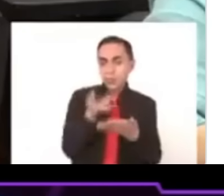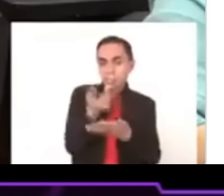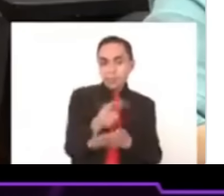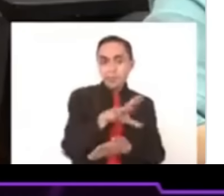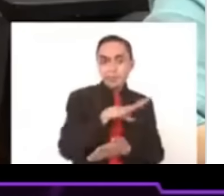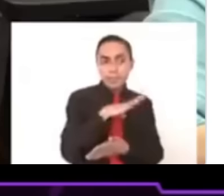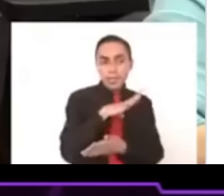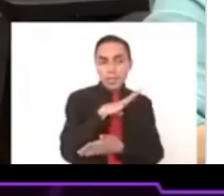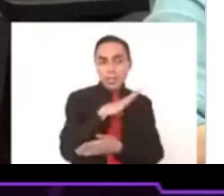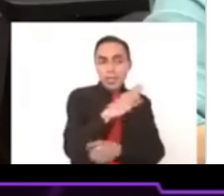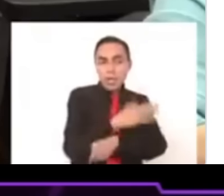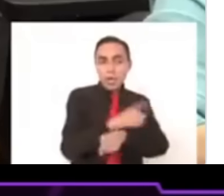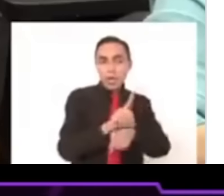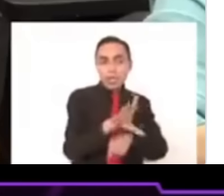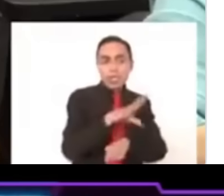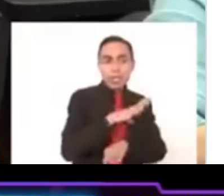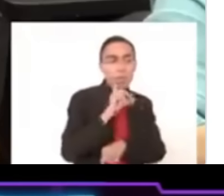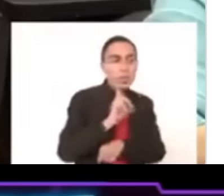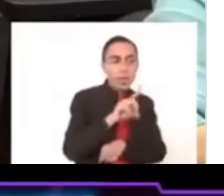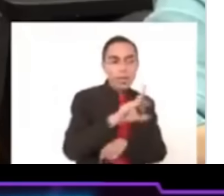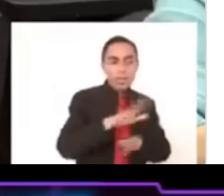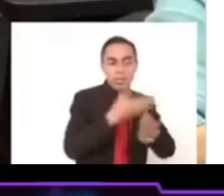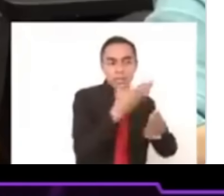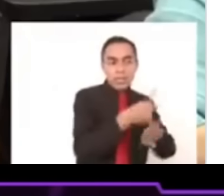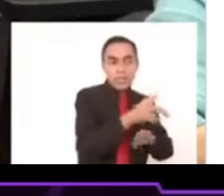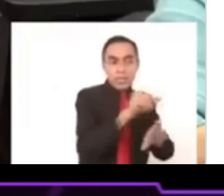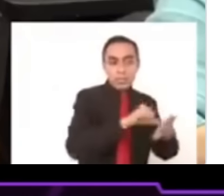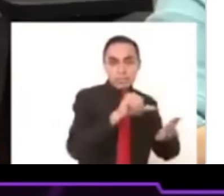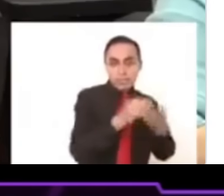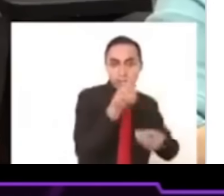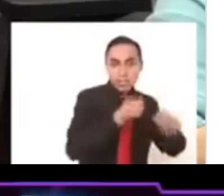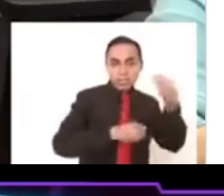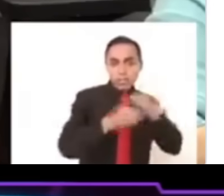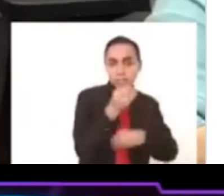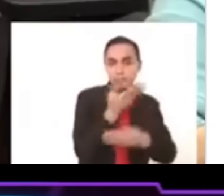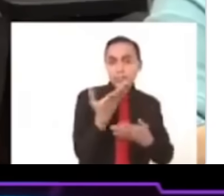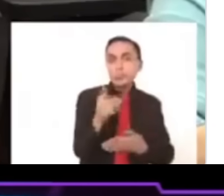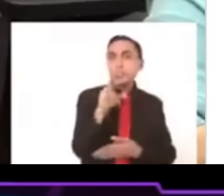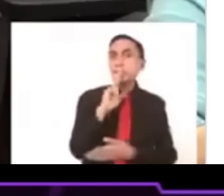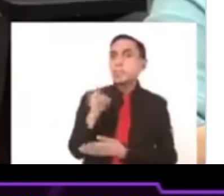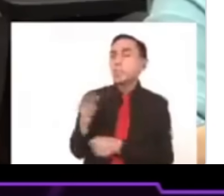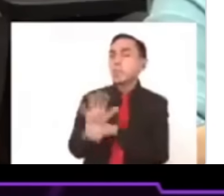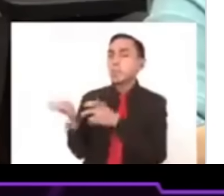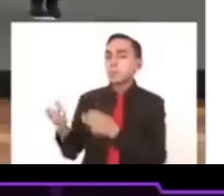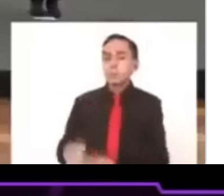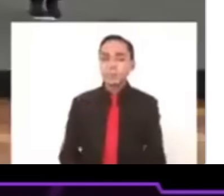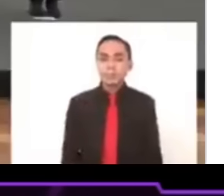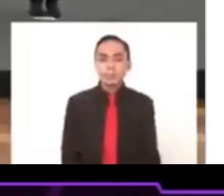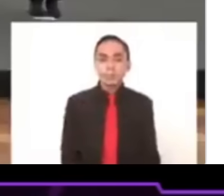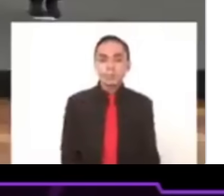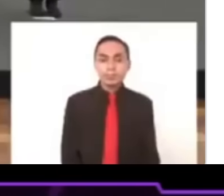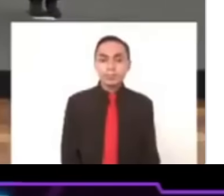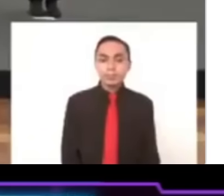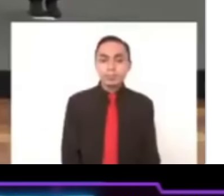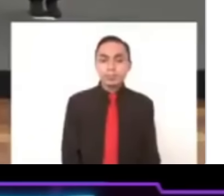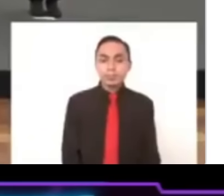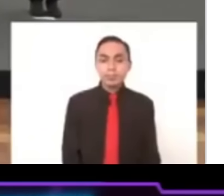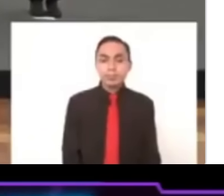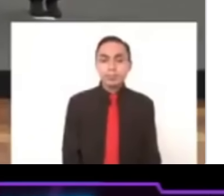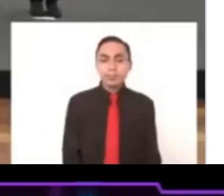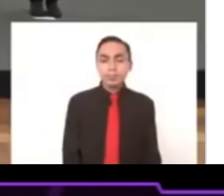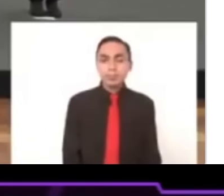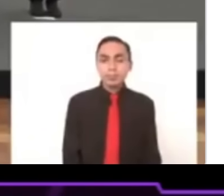de la coordinadora de la central de abasto. ¿Qué le responden, sobre todo con lo que ha mencionado? Pues yo me atengo a los